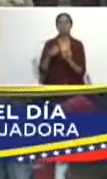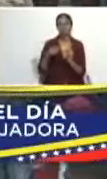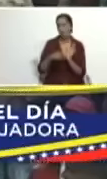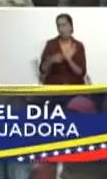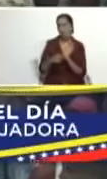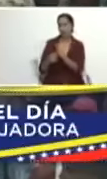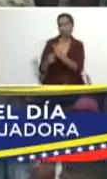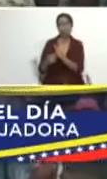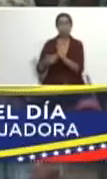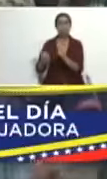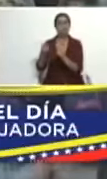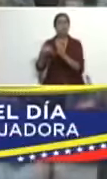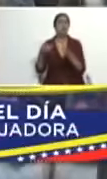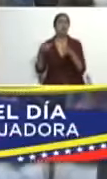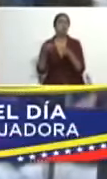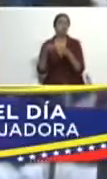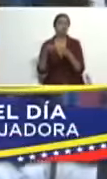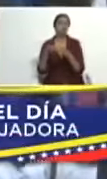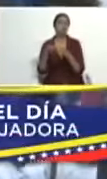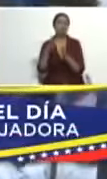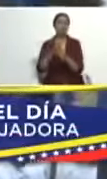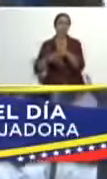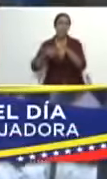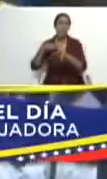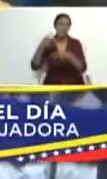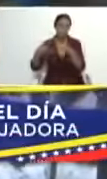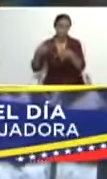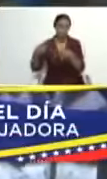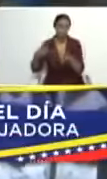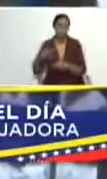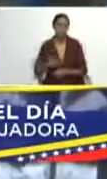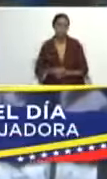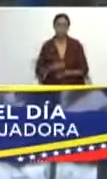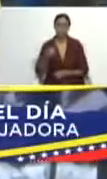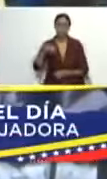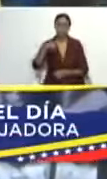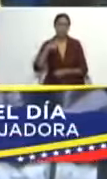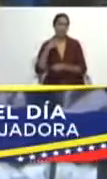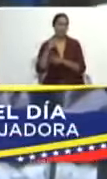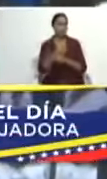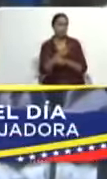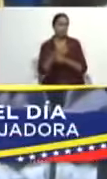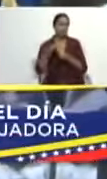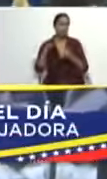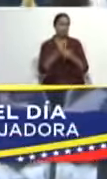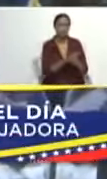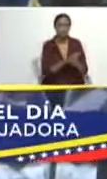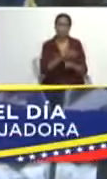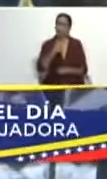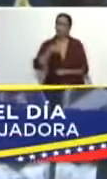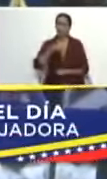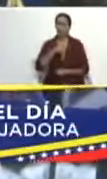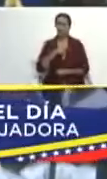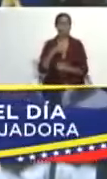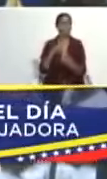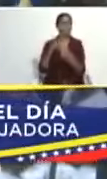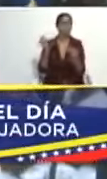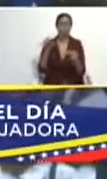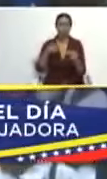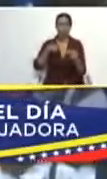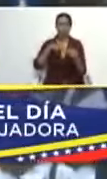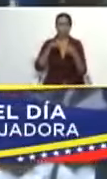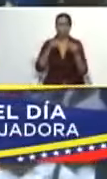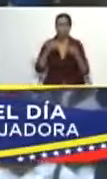neoliberal que nos querían imponer. Y en las calles, ustedes, compañeros, junto a